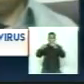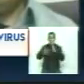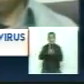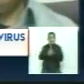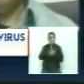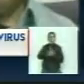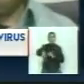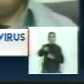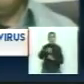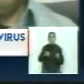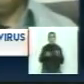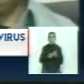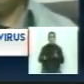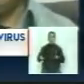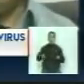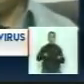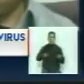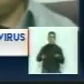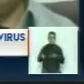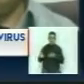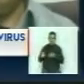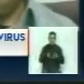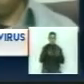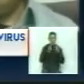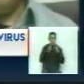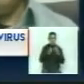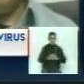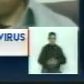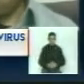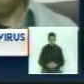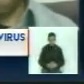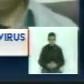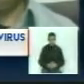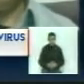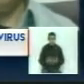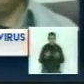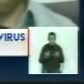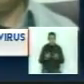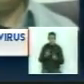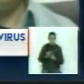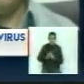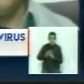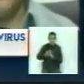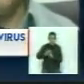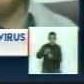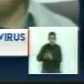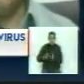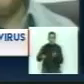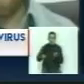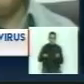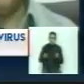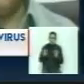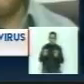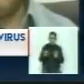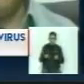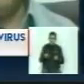una capacidad de controlar y gestionar el orden público, que vemos que en estos 3 meses ha habido avances. Es decir, no es la